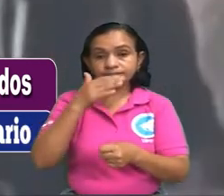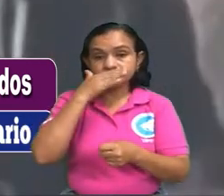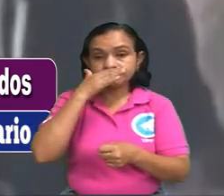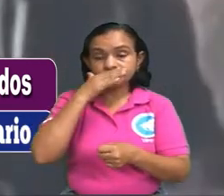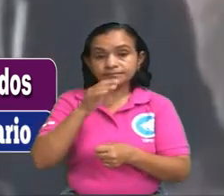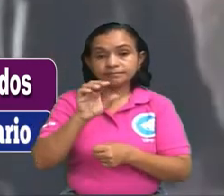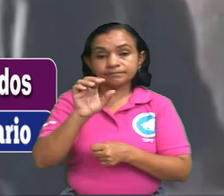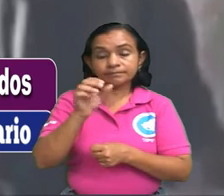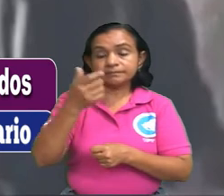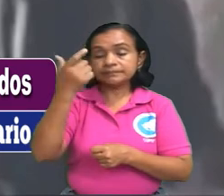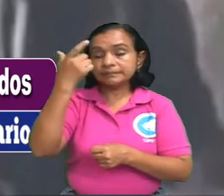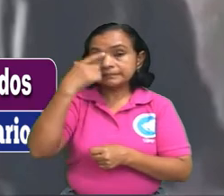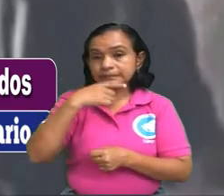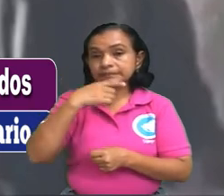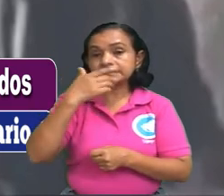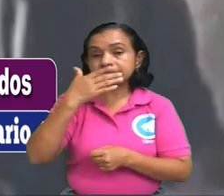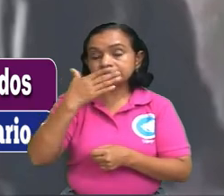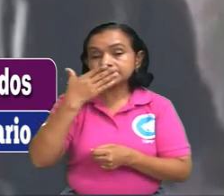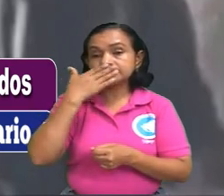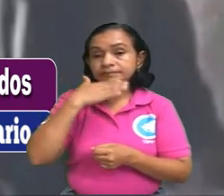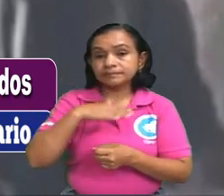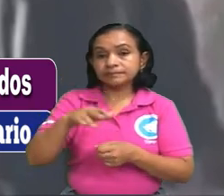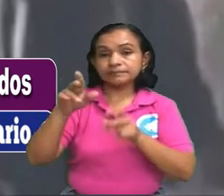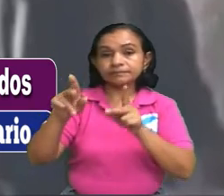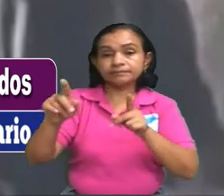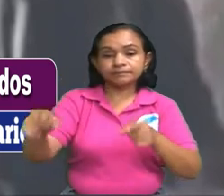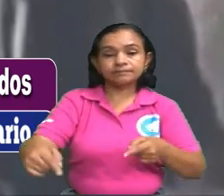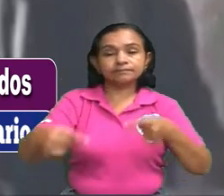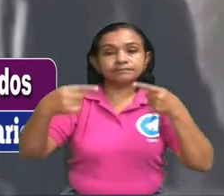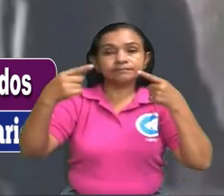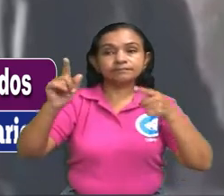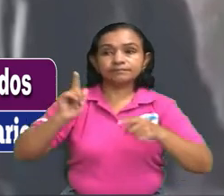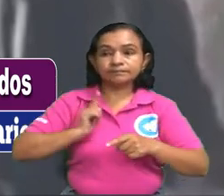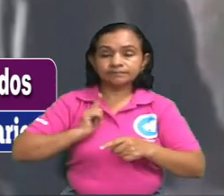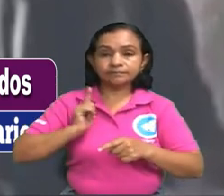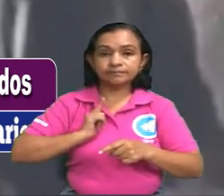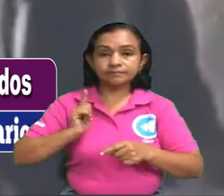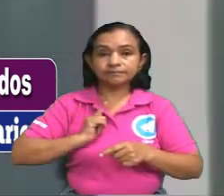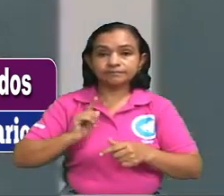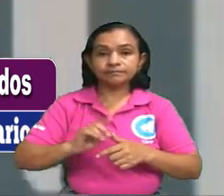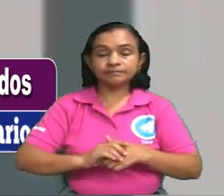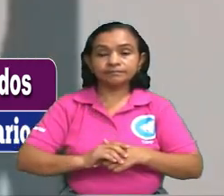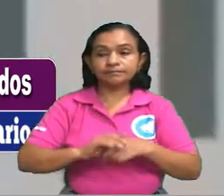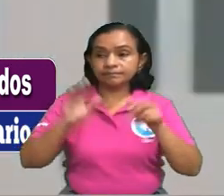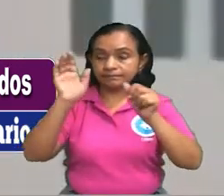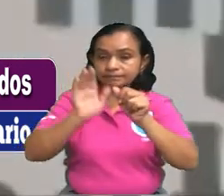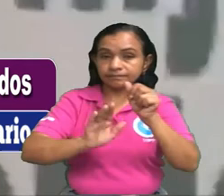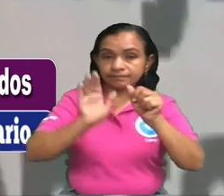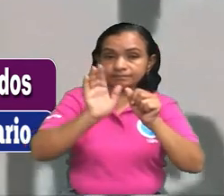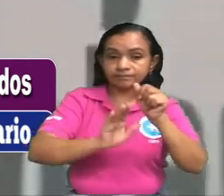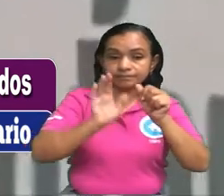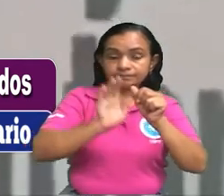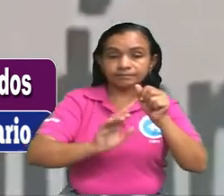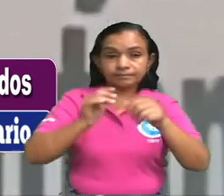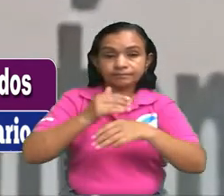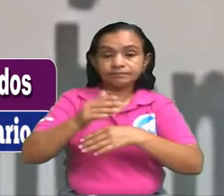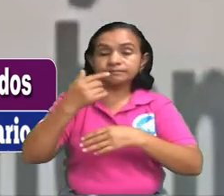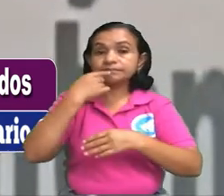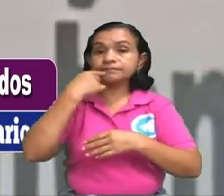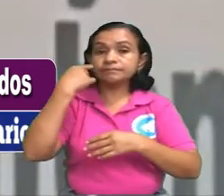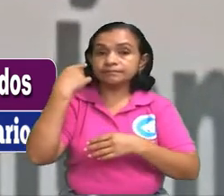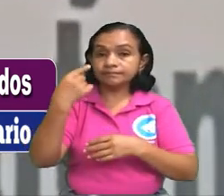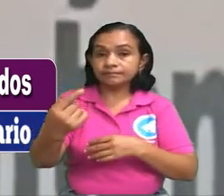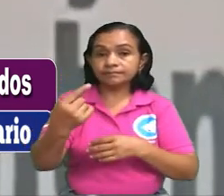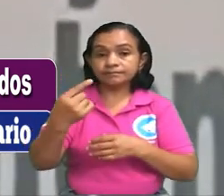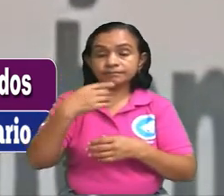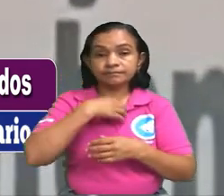tiene serios y fuertes enemigos. Okay. Y tenemos que, cada momento, recurrir